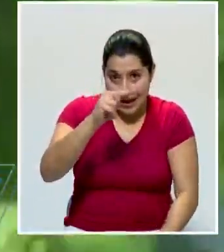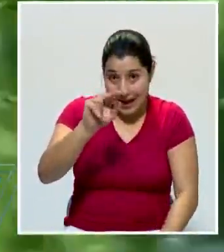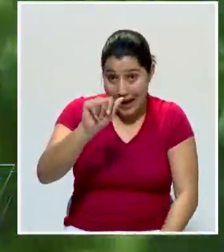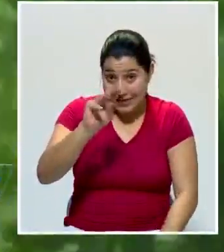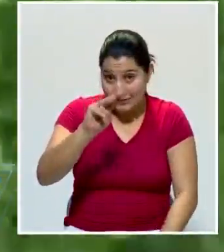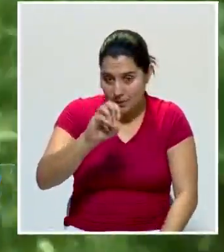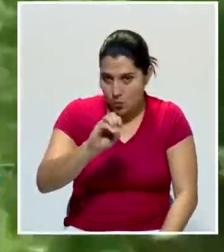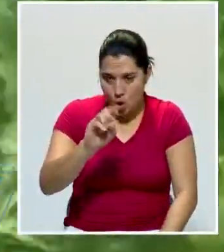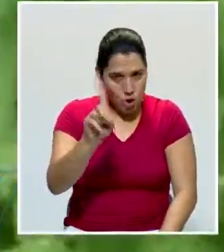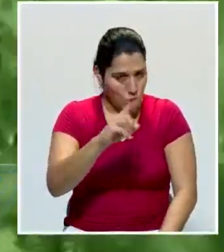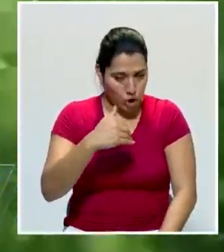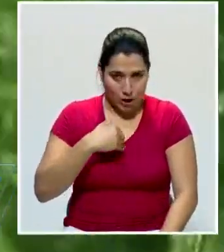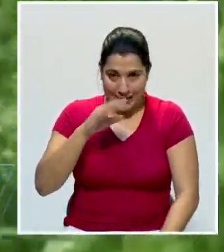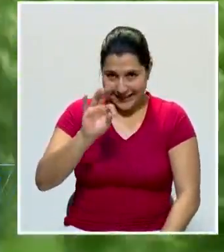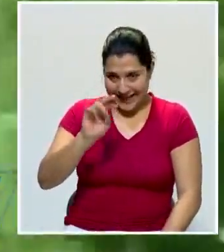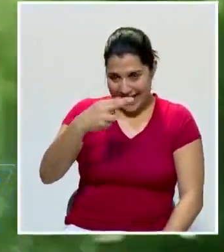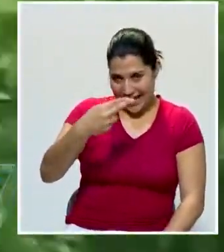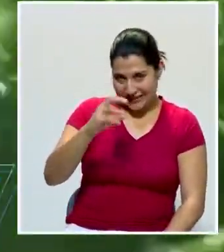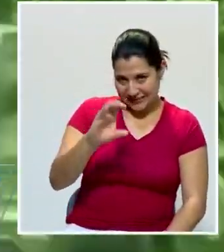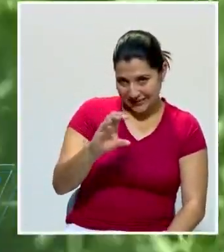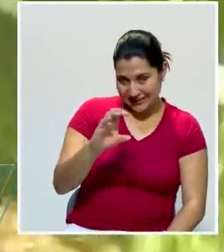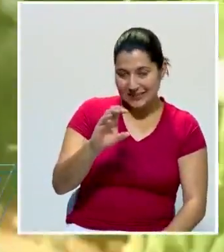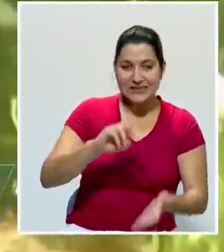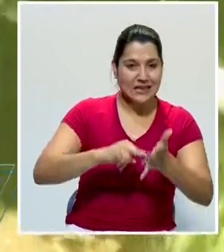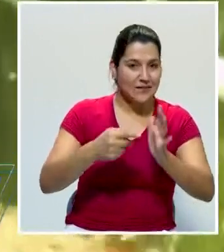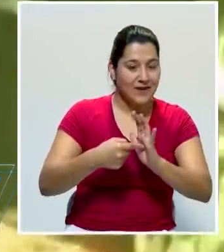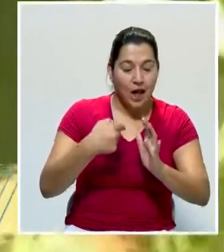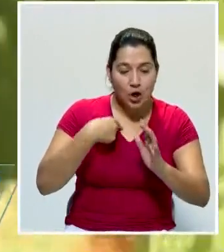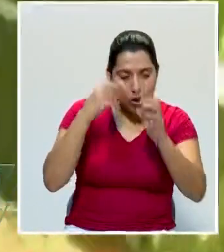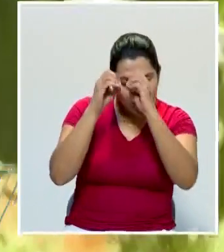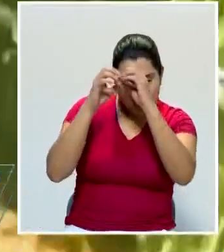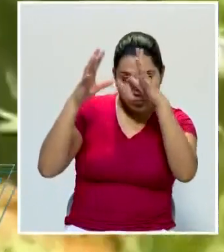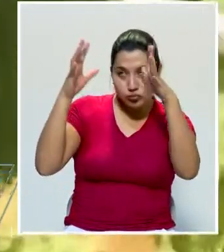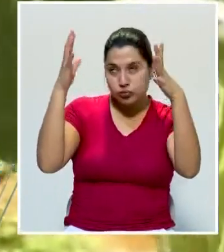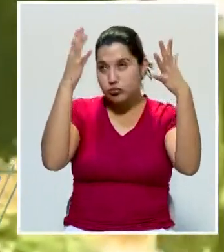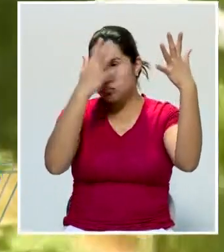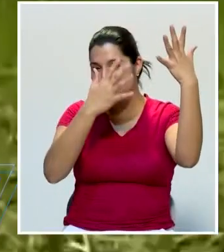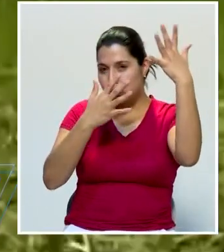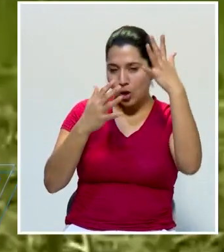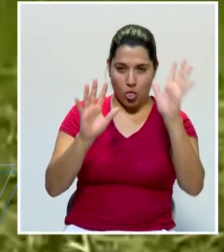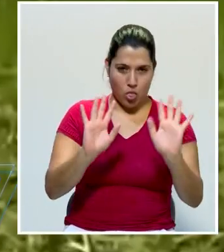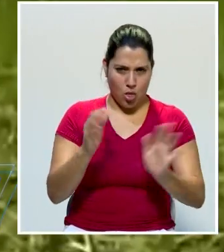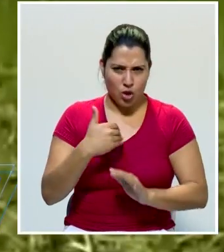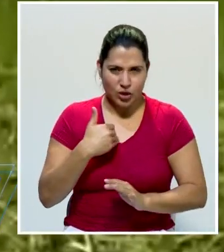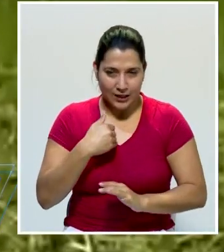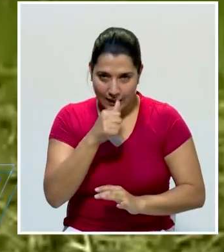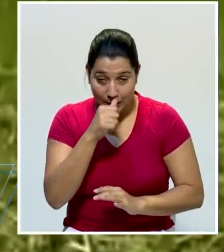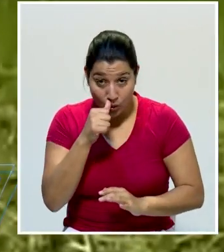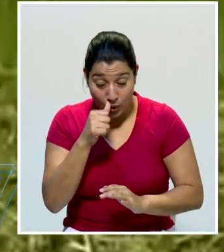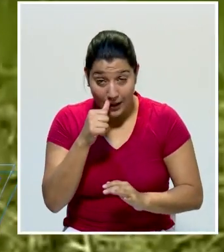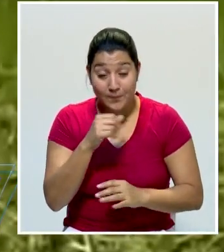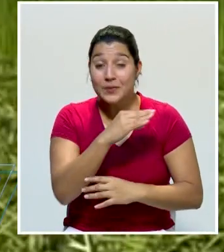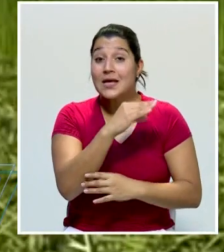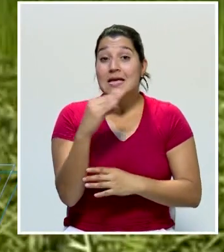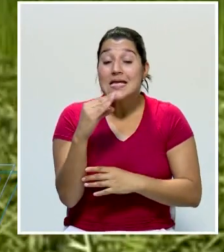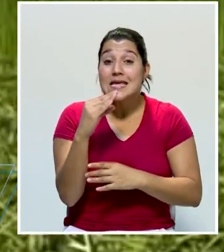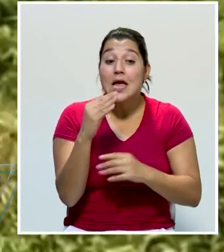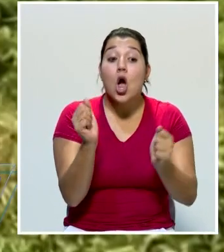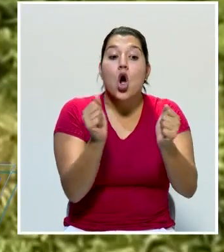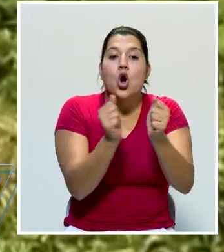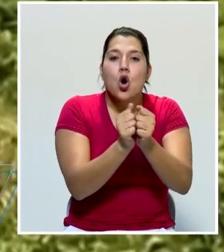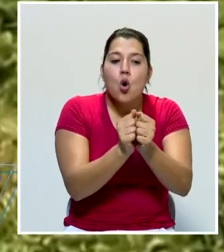componente THC, que no tiene el alucinógeno, el componente psicoactivo, y que en invernadero, bajo